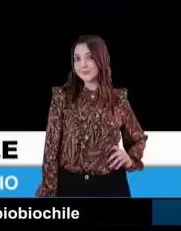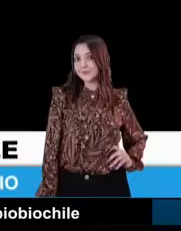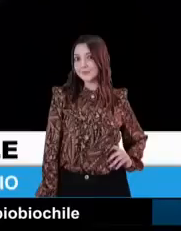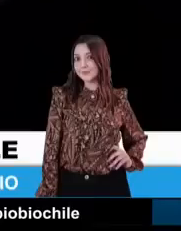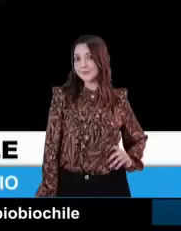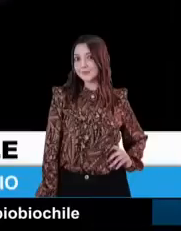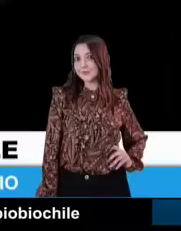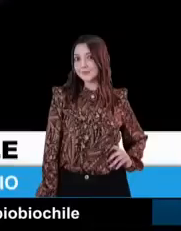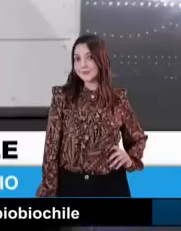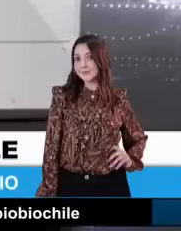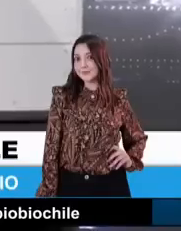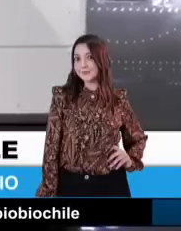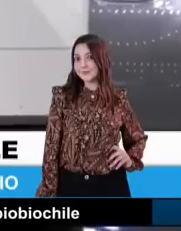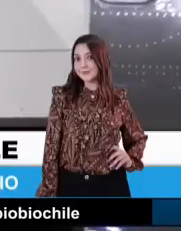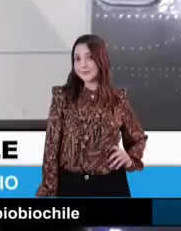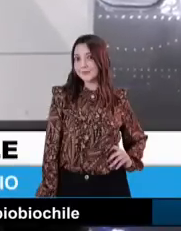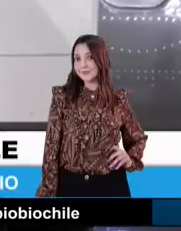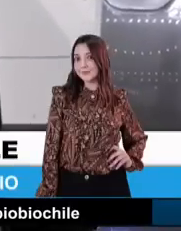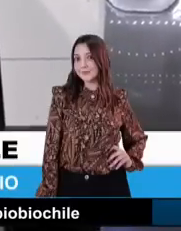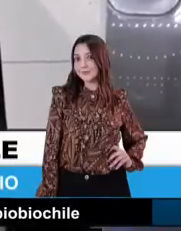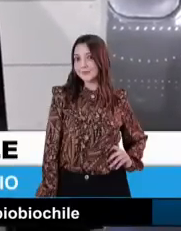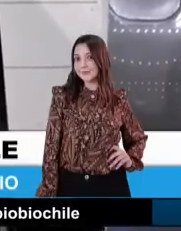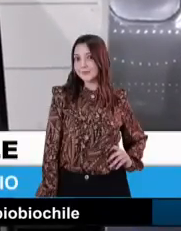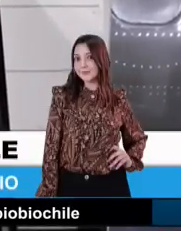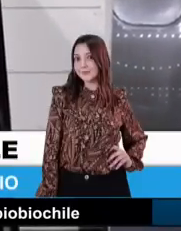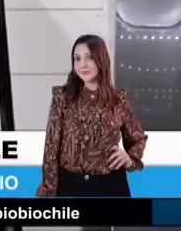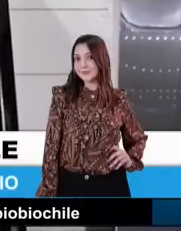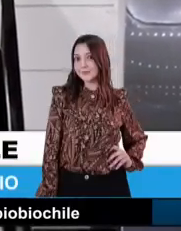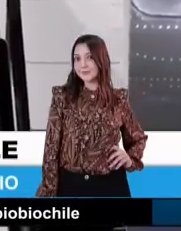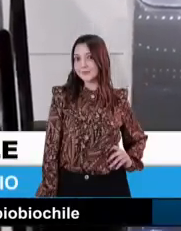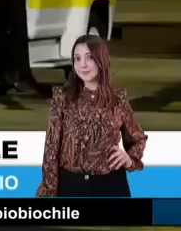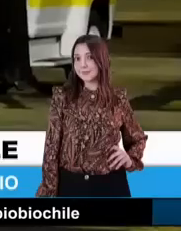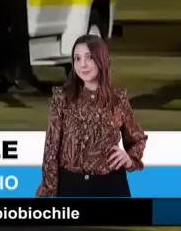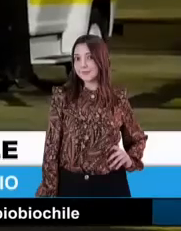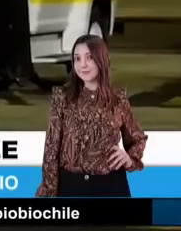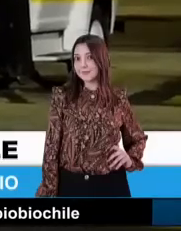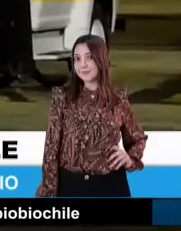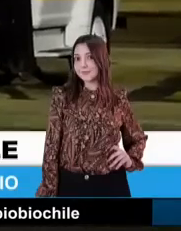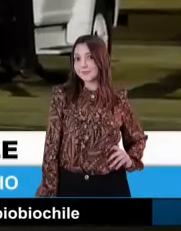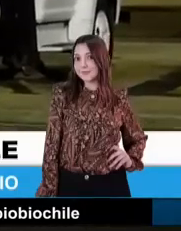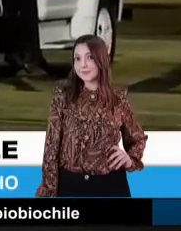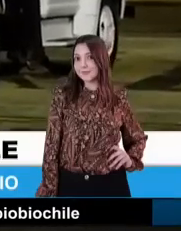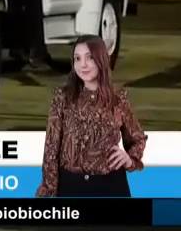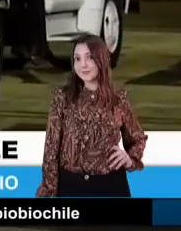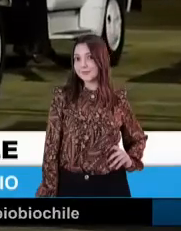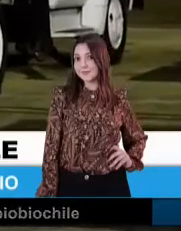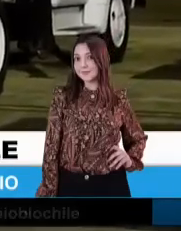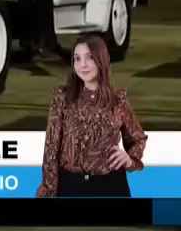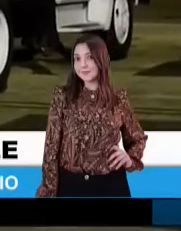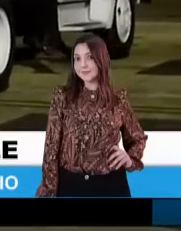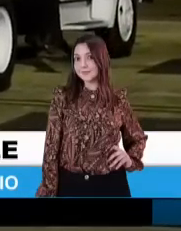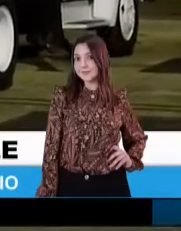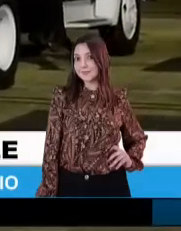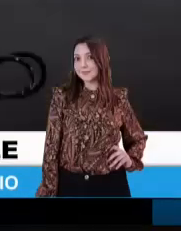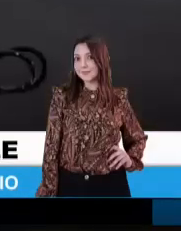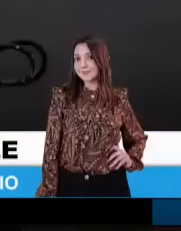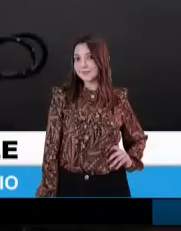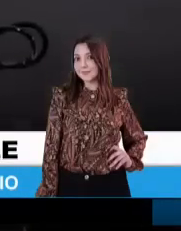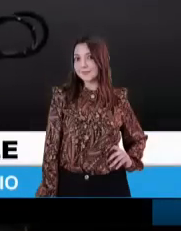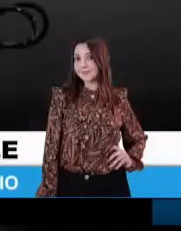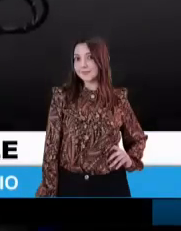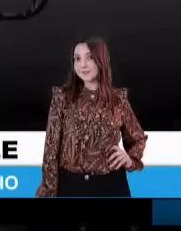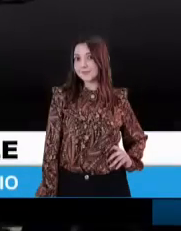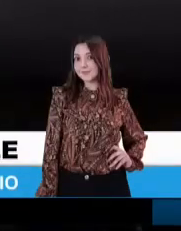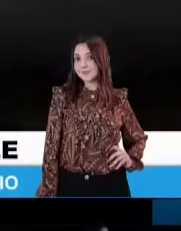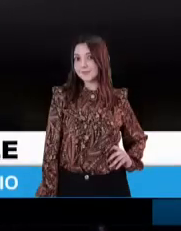encuentro, Lula aseguró que Sudamérica se tiene que convencer que debe trabajar como un bloque e indicó que es necesario debatir